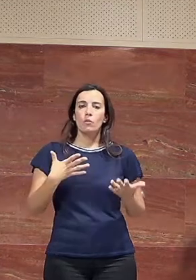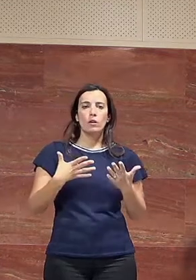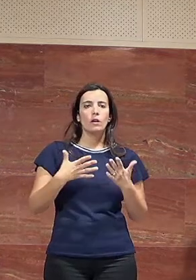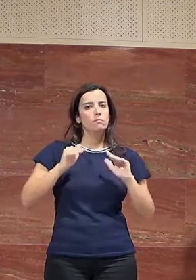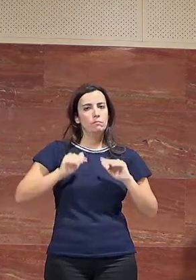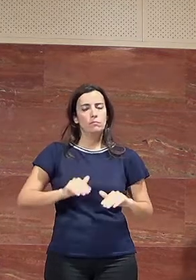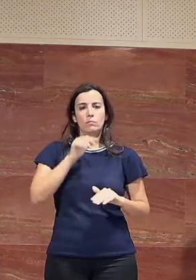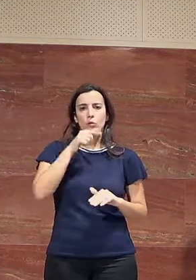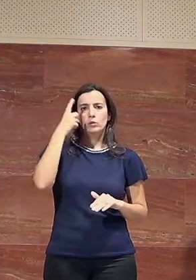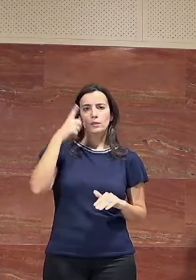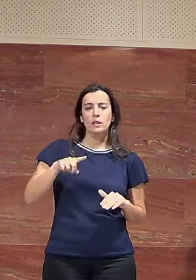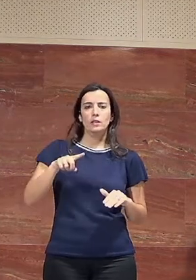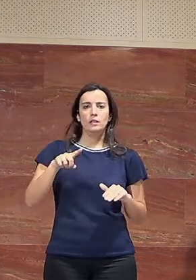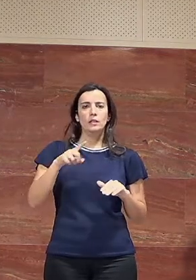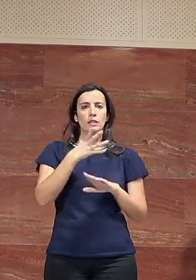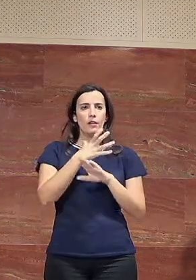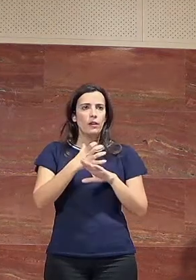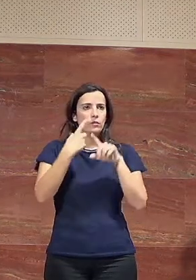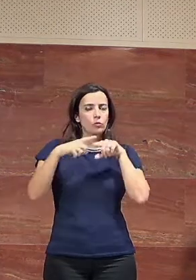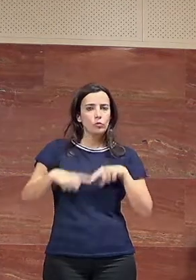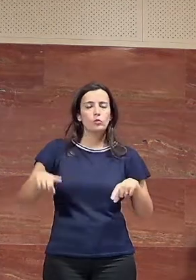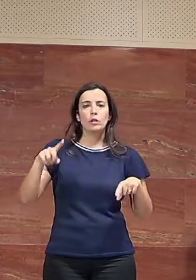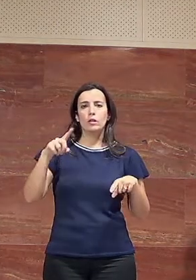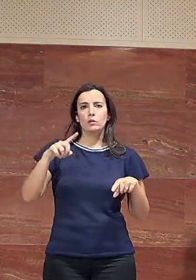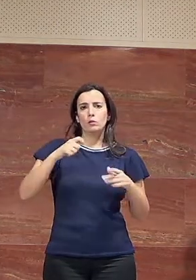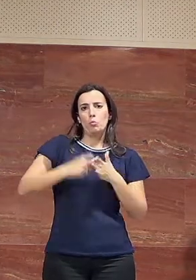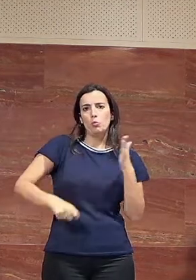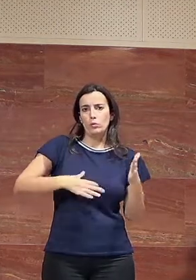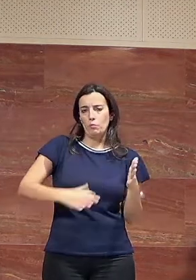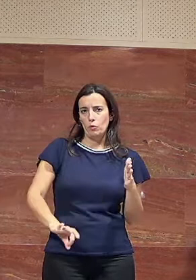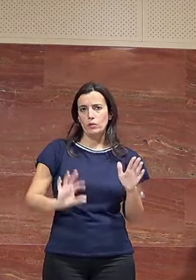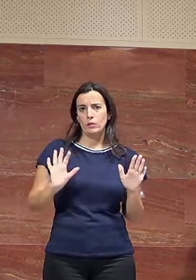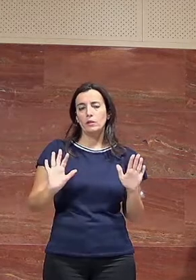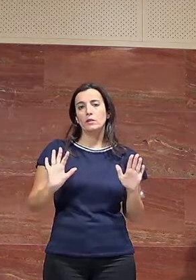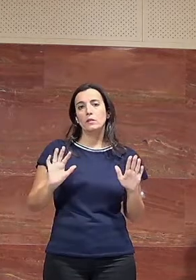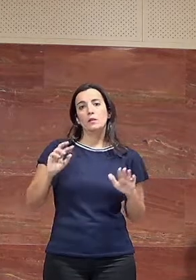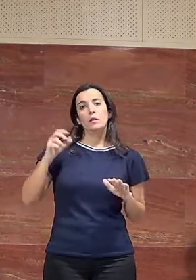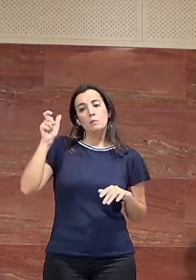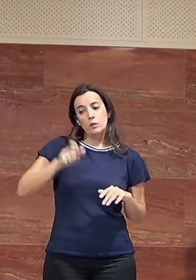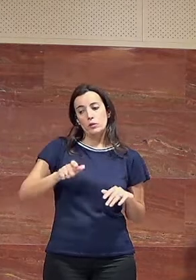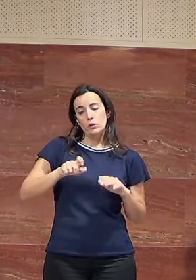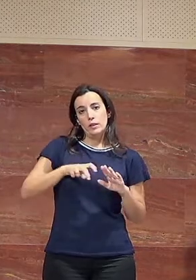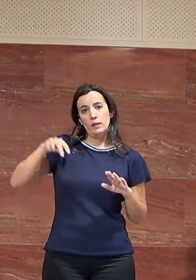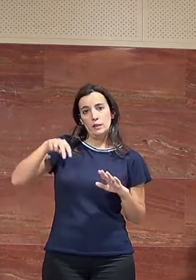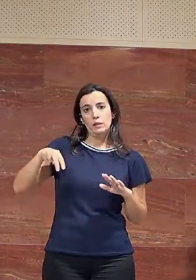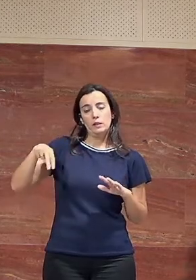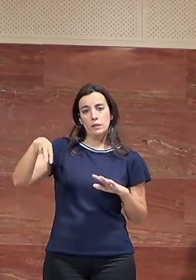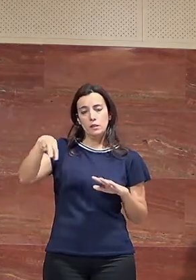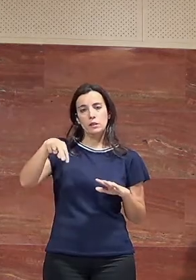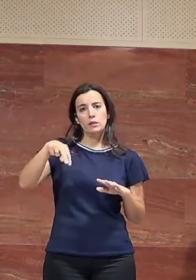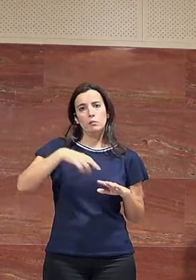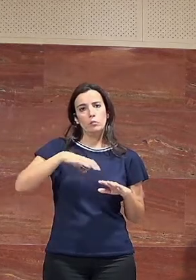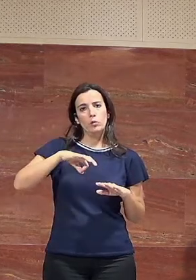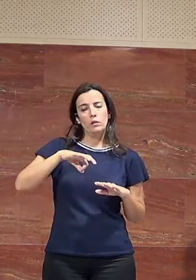sé que hay unos radares y hay unos sistemas que te cae una multa importante. El señor que se sube en la acera ¿por qué no le podemos desmontar el coche a los